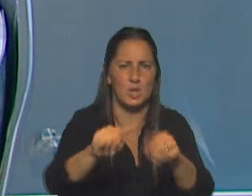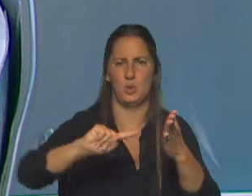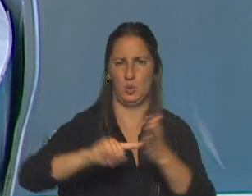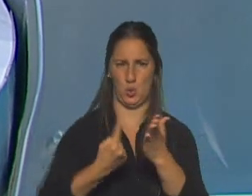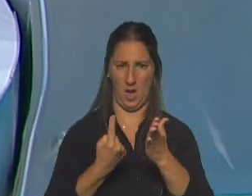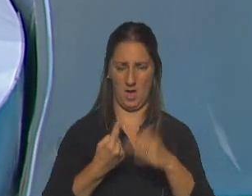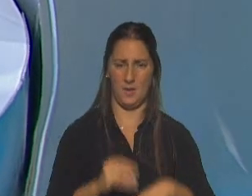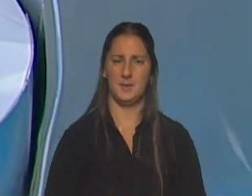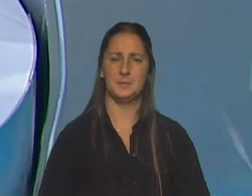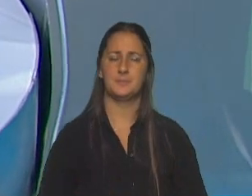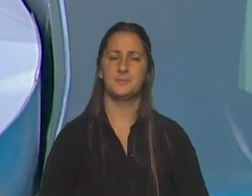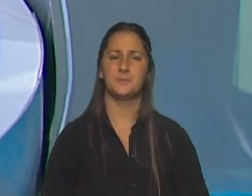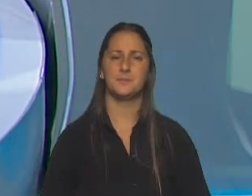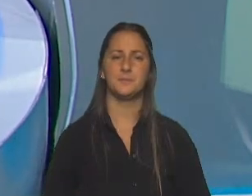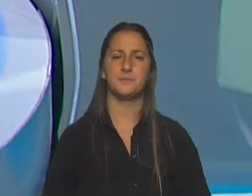juntamos con